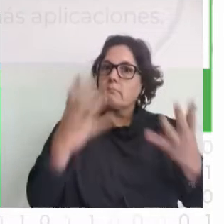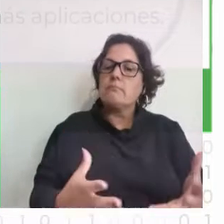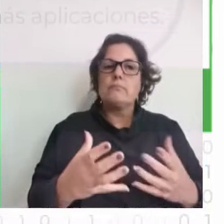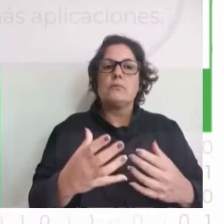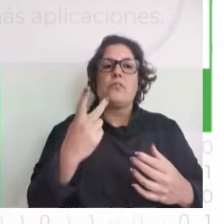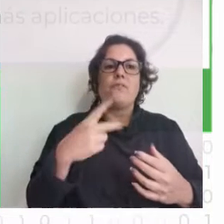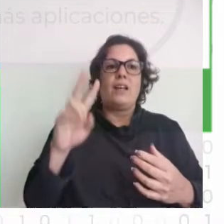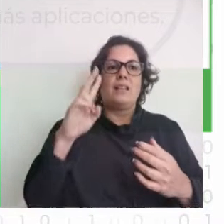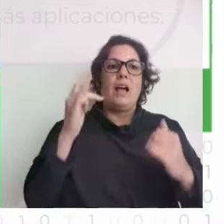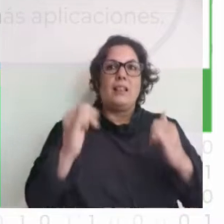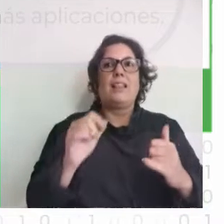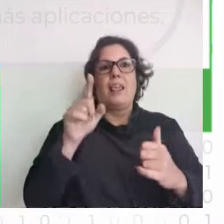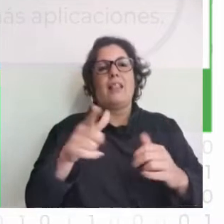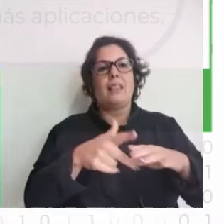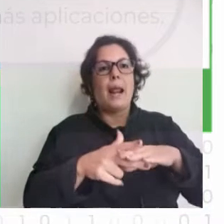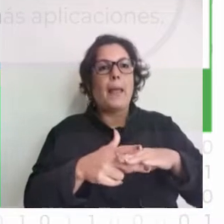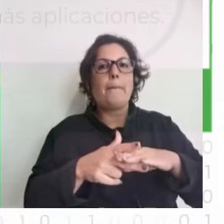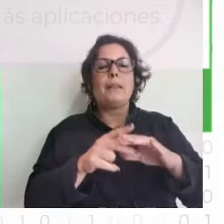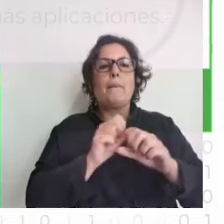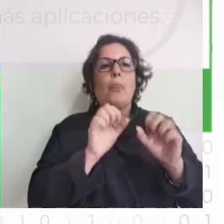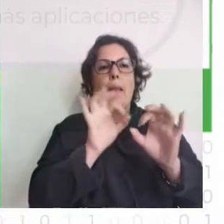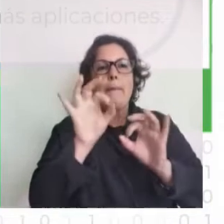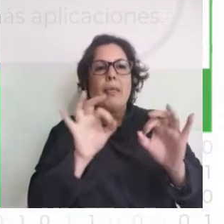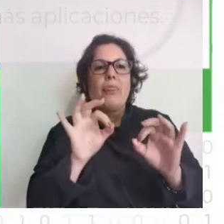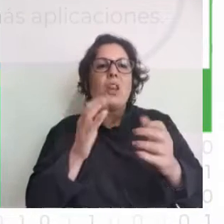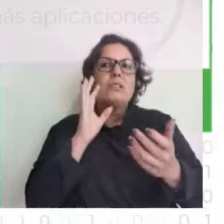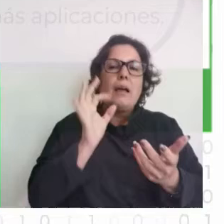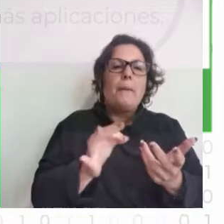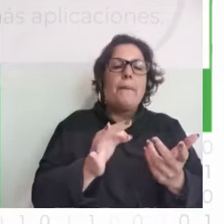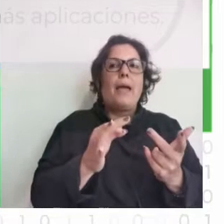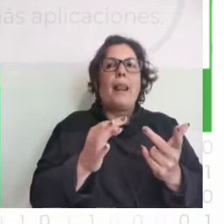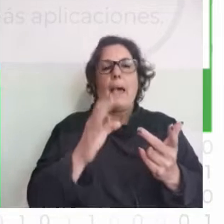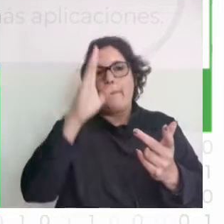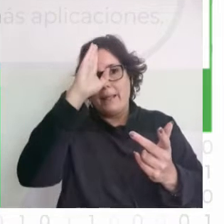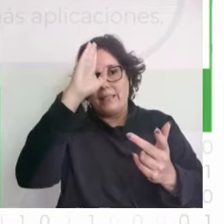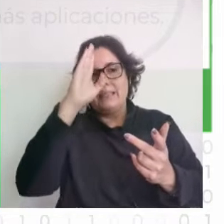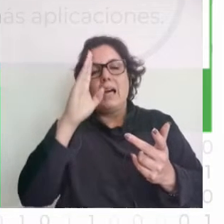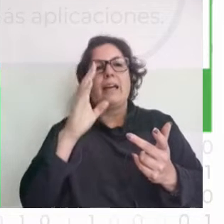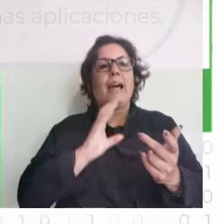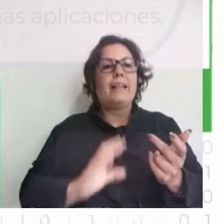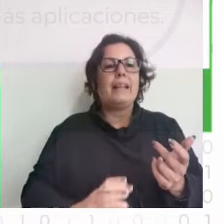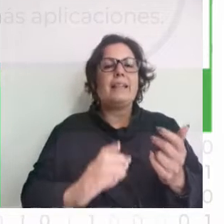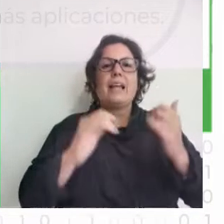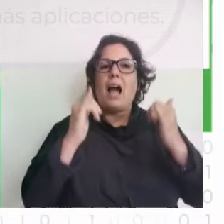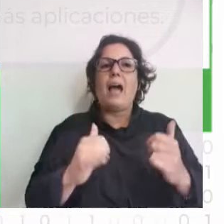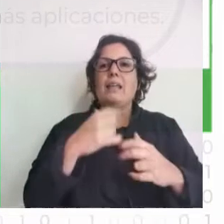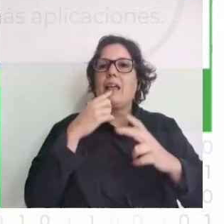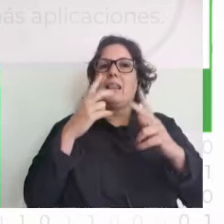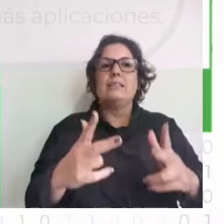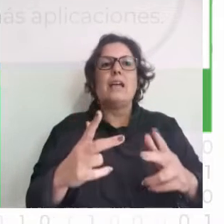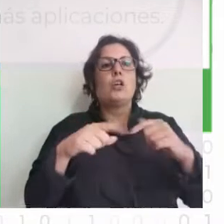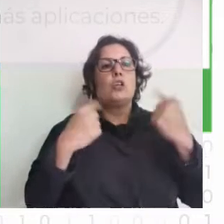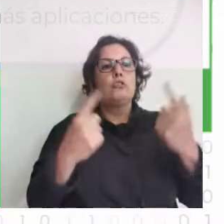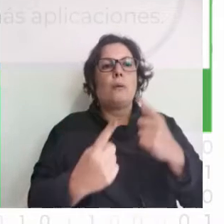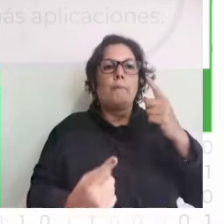esta herramienta de medir los aprendizajes de los alumnos. Entre las características Hay que destacar que hemos sido pioneros